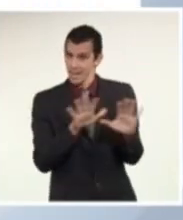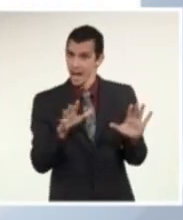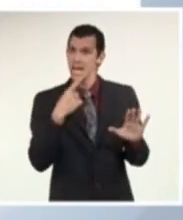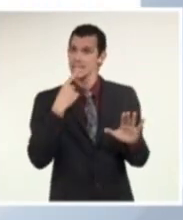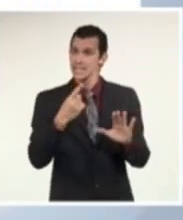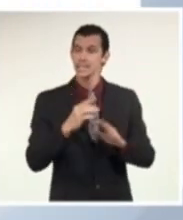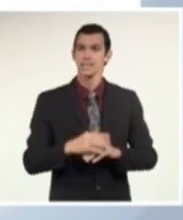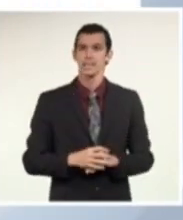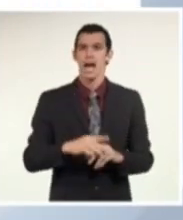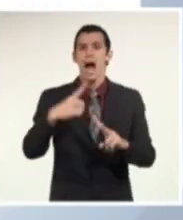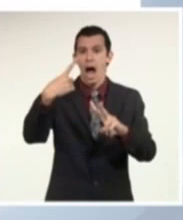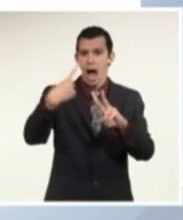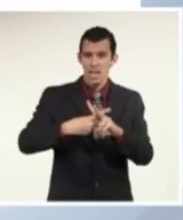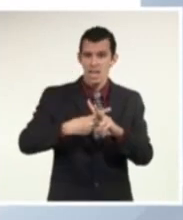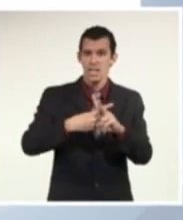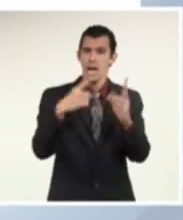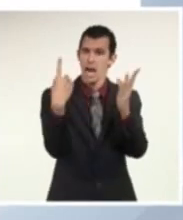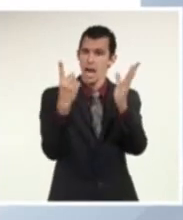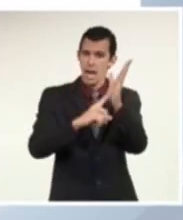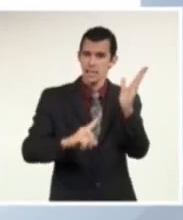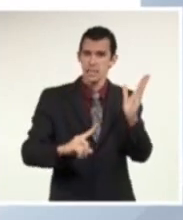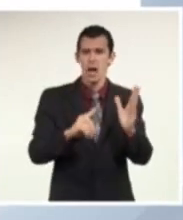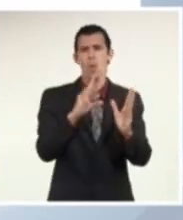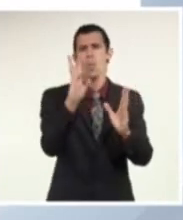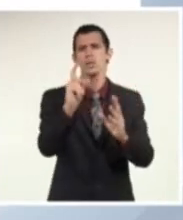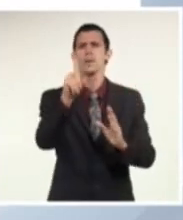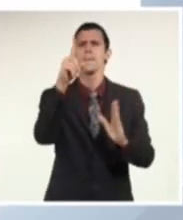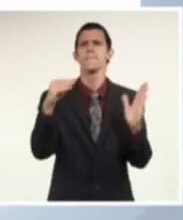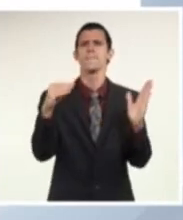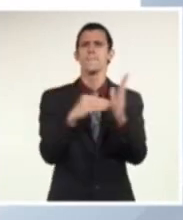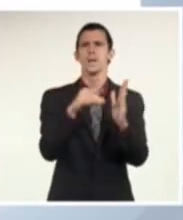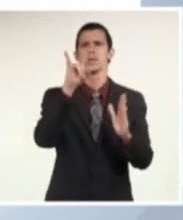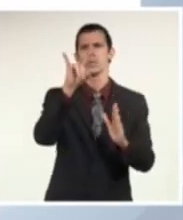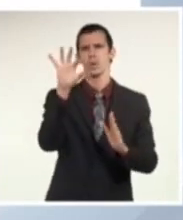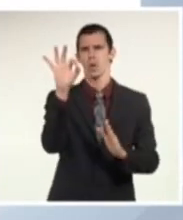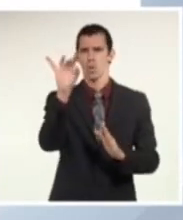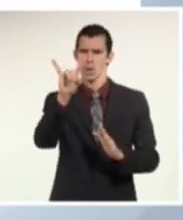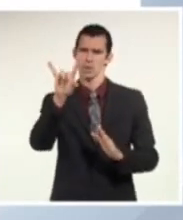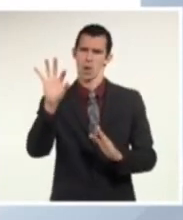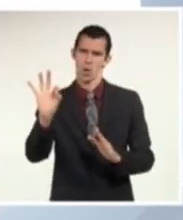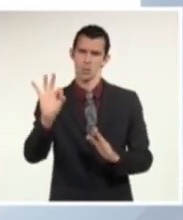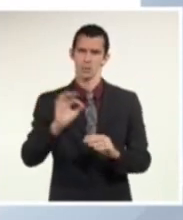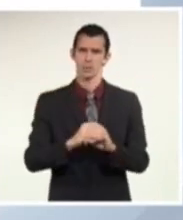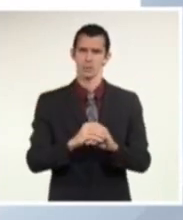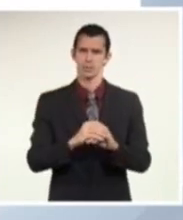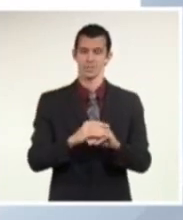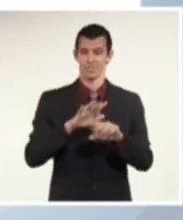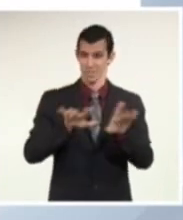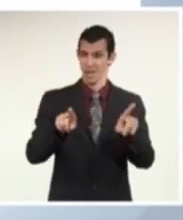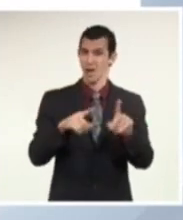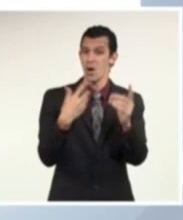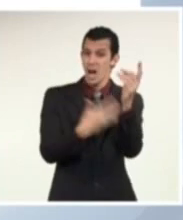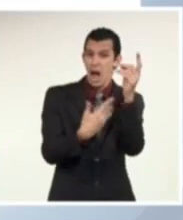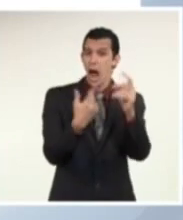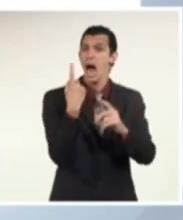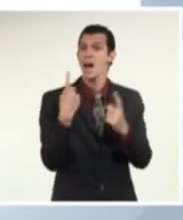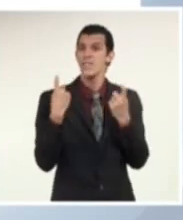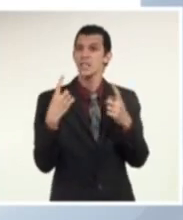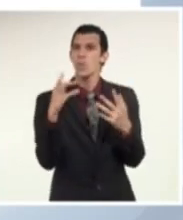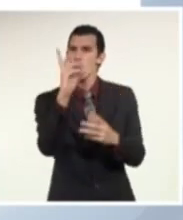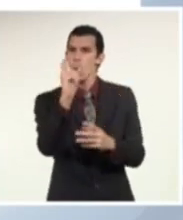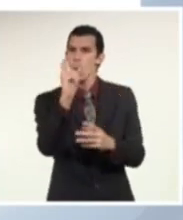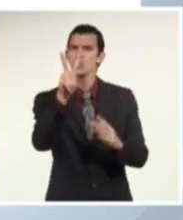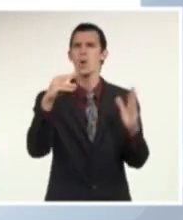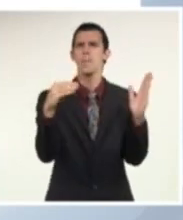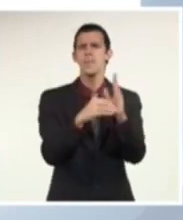que la disponibilidad es de 1.998 megawatts frente a una demanda de 2.828